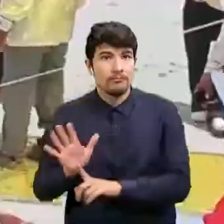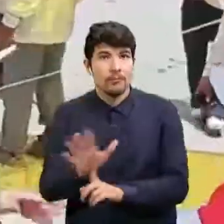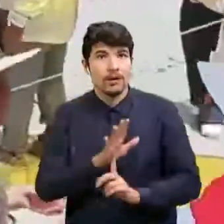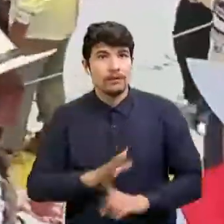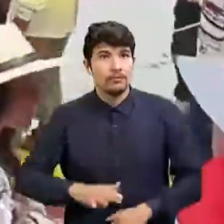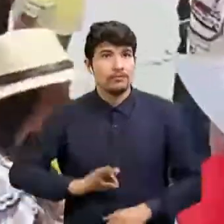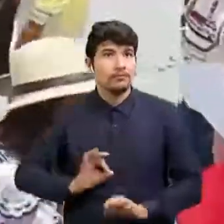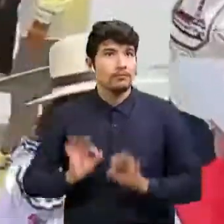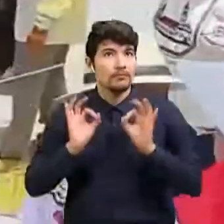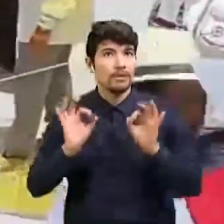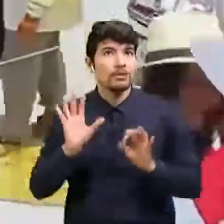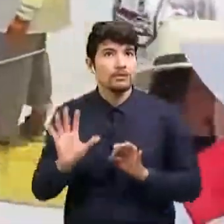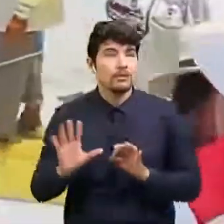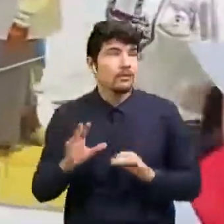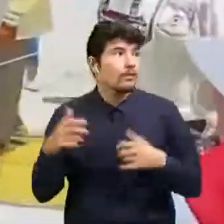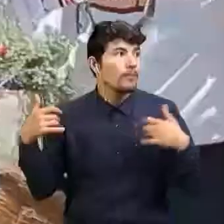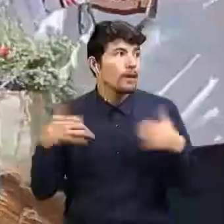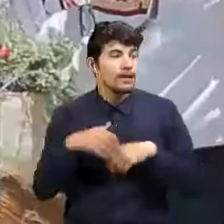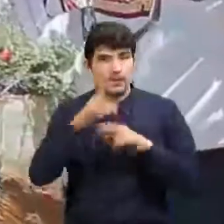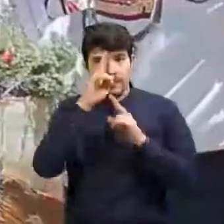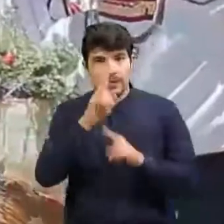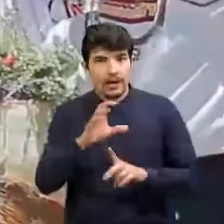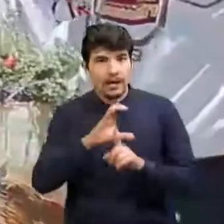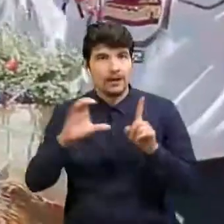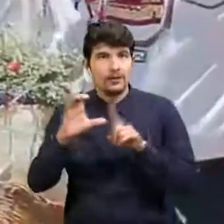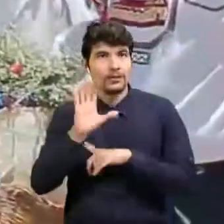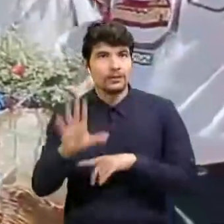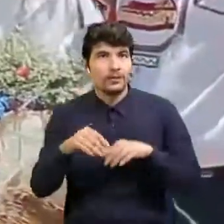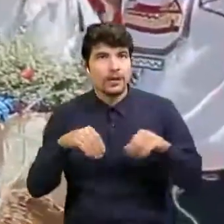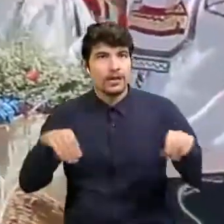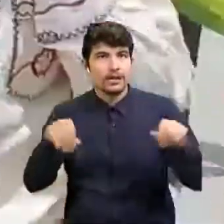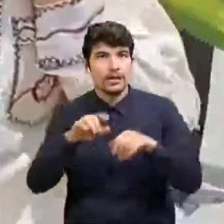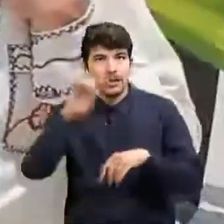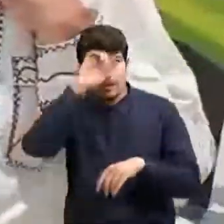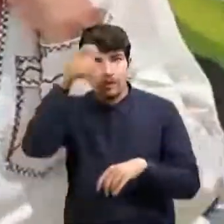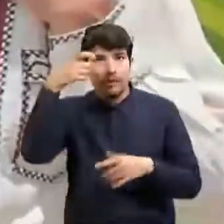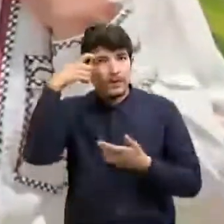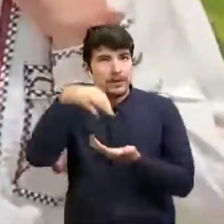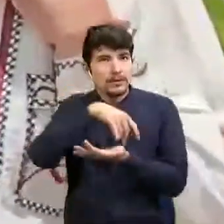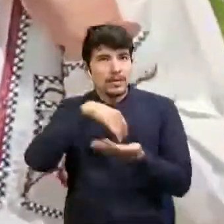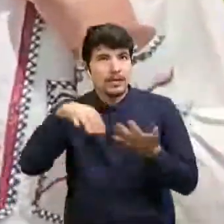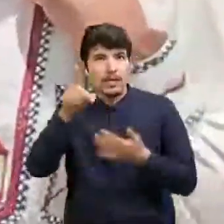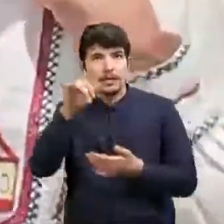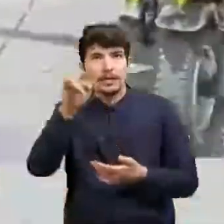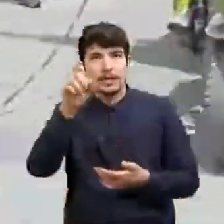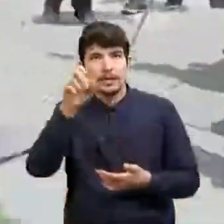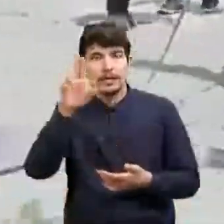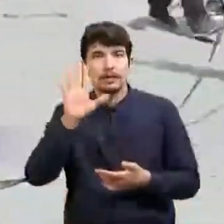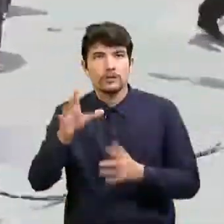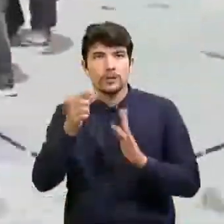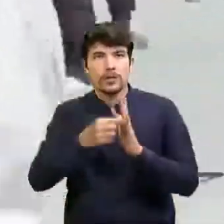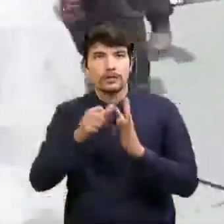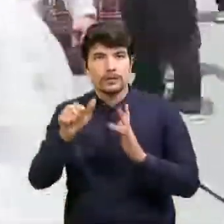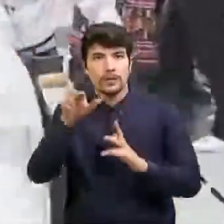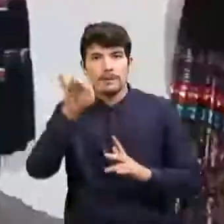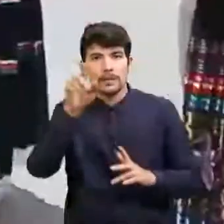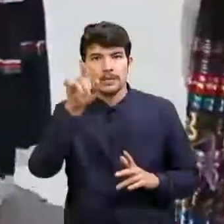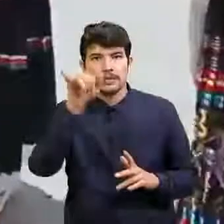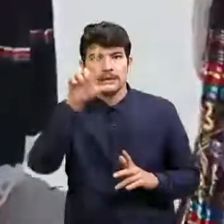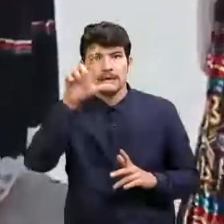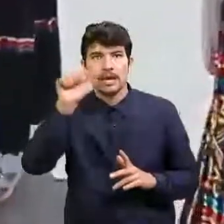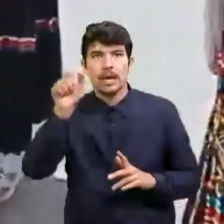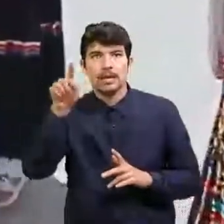traje típico de Vélez como un homenaje a la cultura de esa tierra, el gobernador de Santander, Didier Tavera, y su esposa Priscila